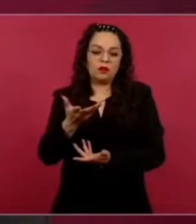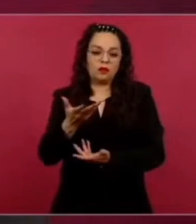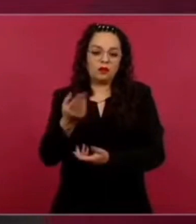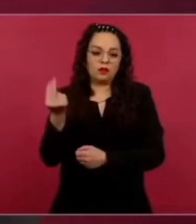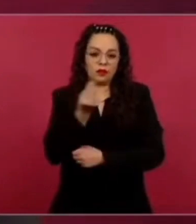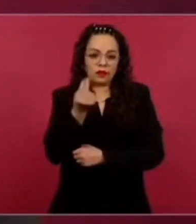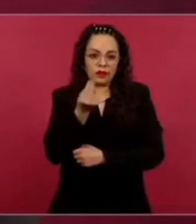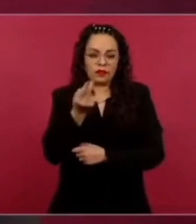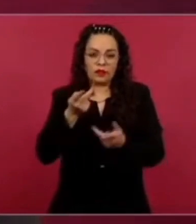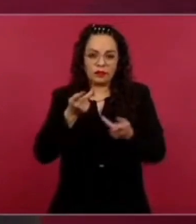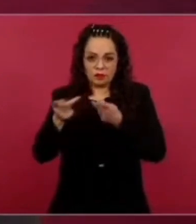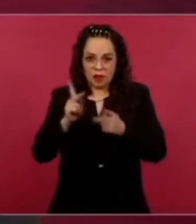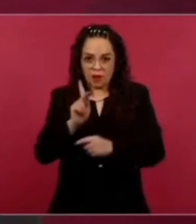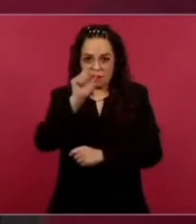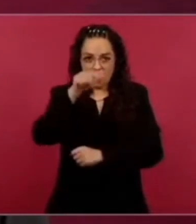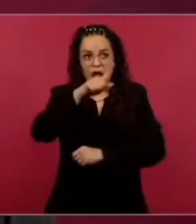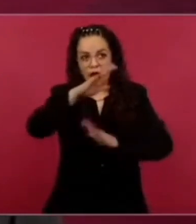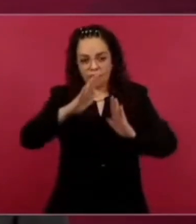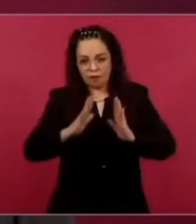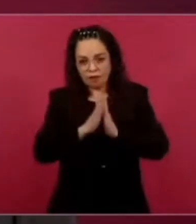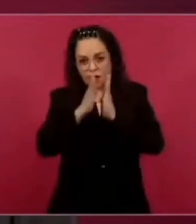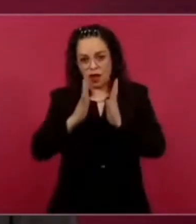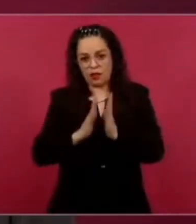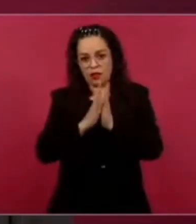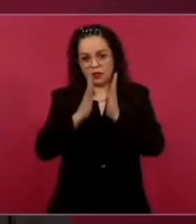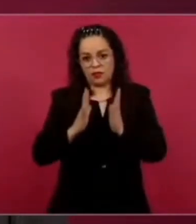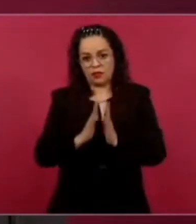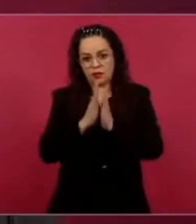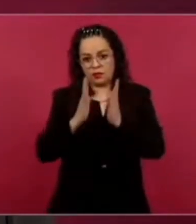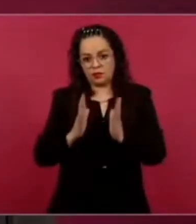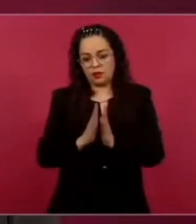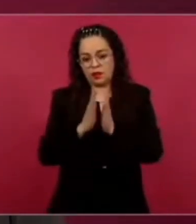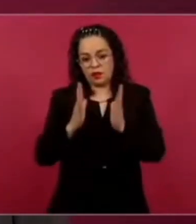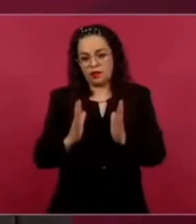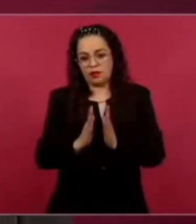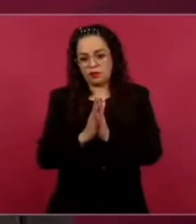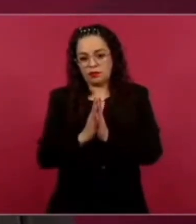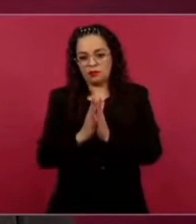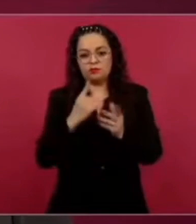del desarrollo y que se garantice la